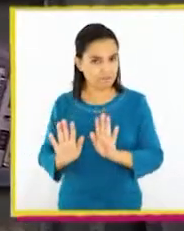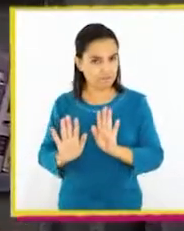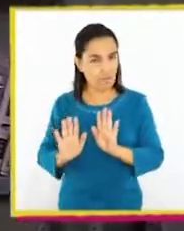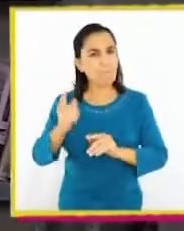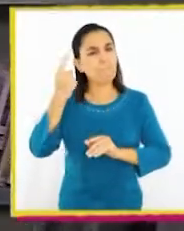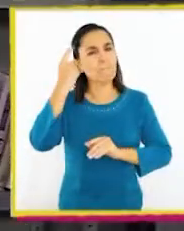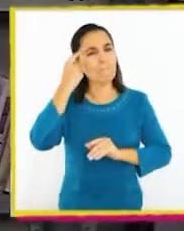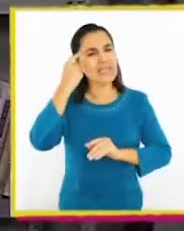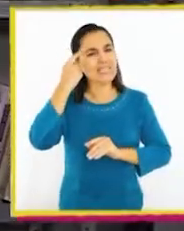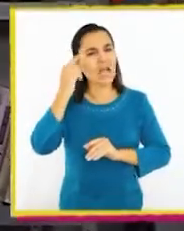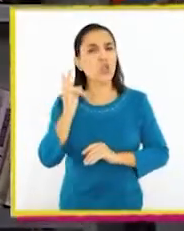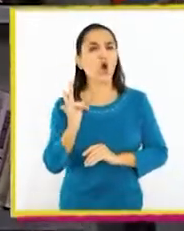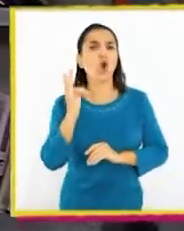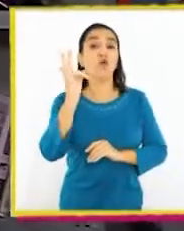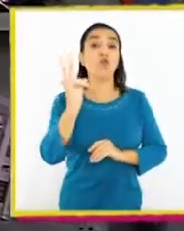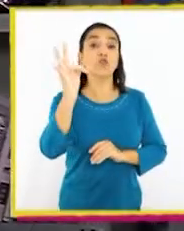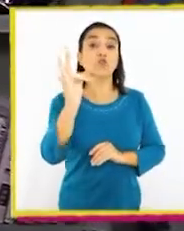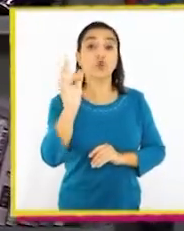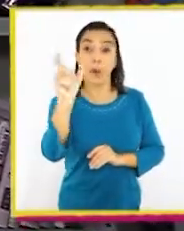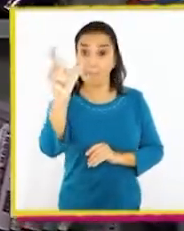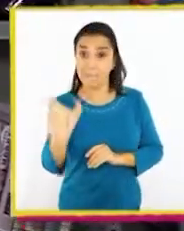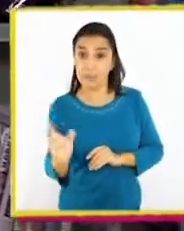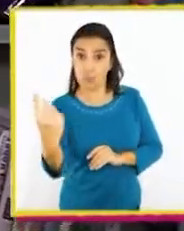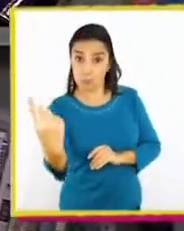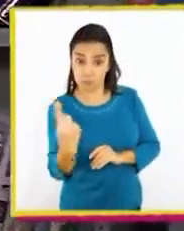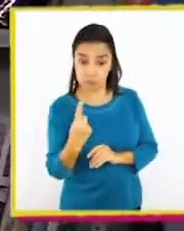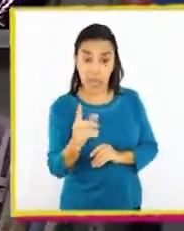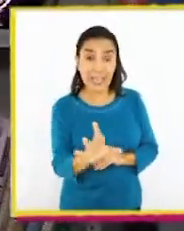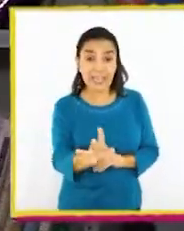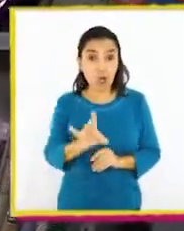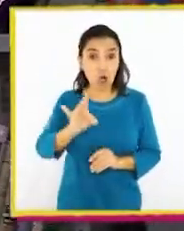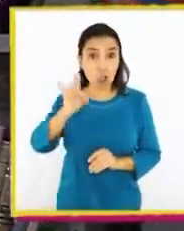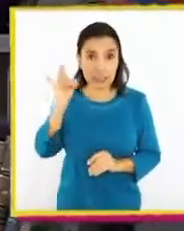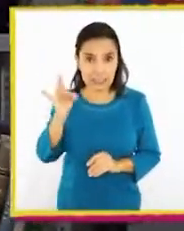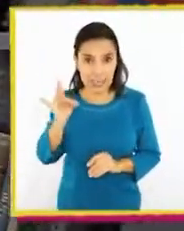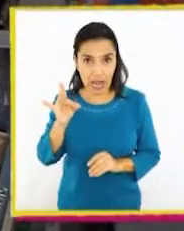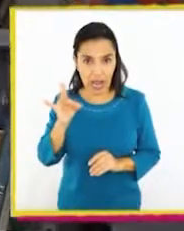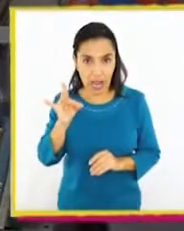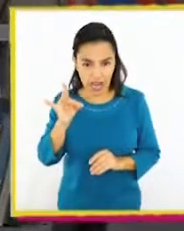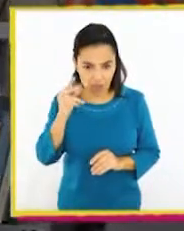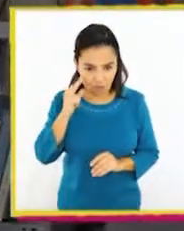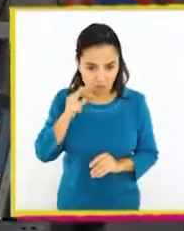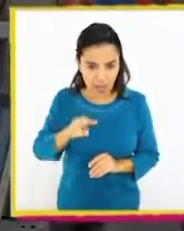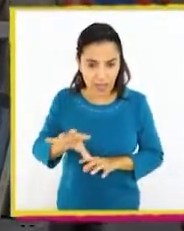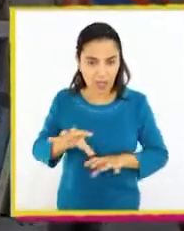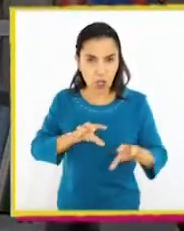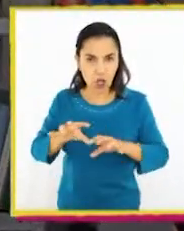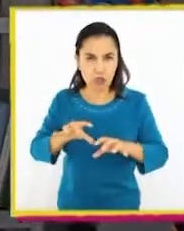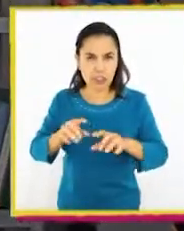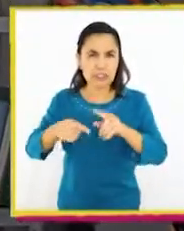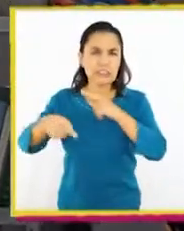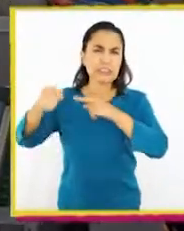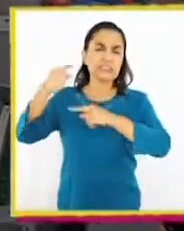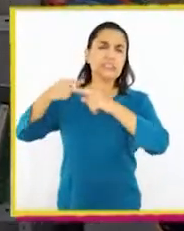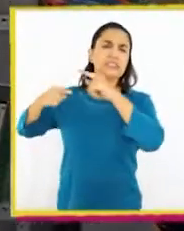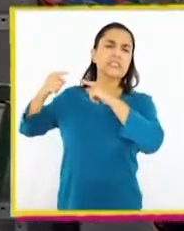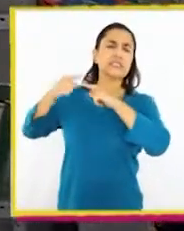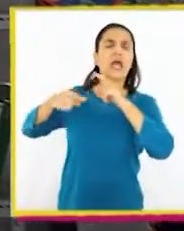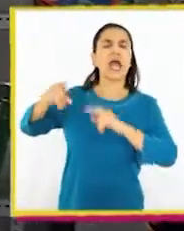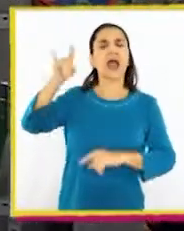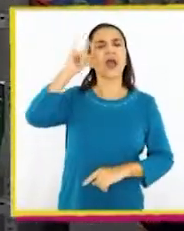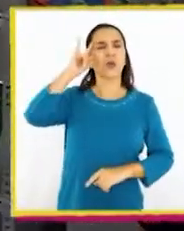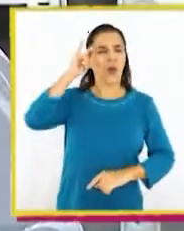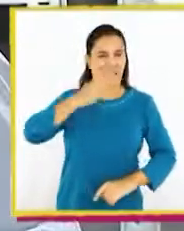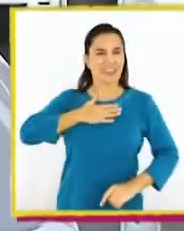pensando en el futuro, alguien puede encontrarla y pueda viajar al pasado a través de mis